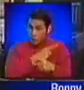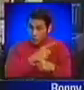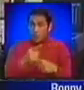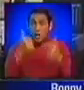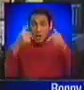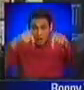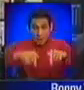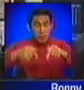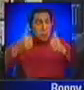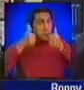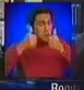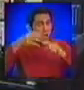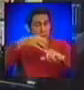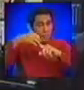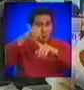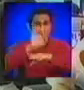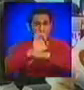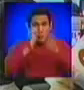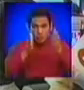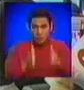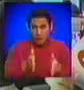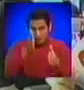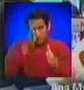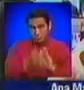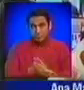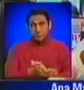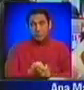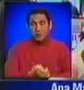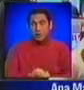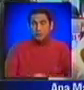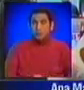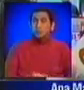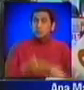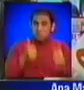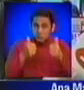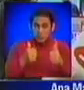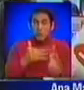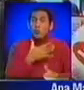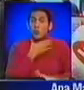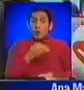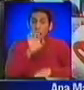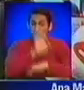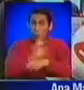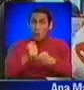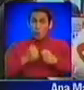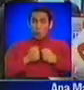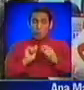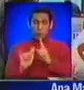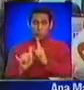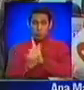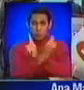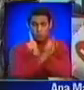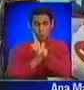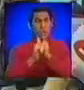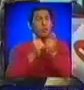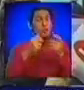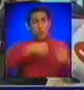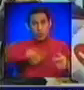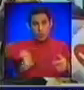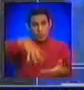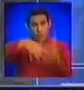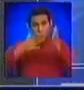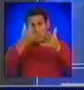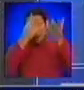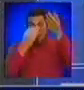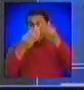gran ejemplo para la juventud ecuatoriana. Y es un gran logro, tanto como país y científico, educativo para nosotros los